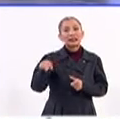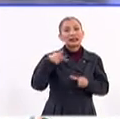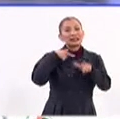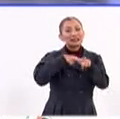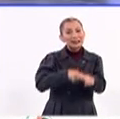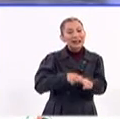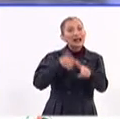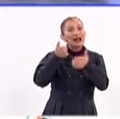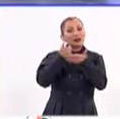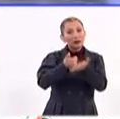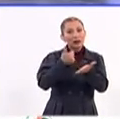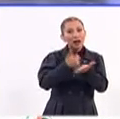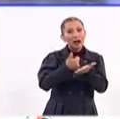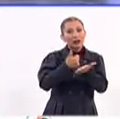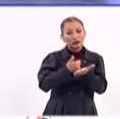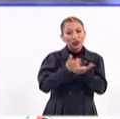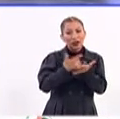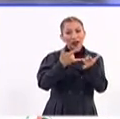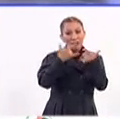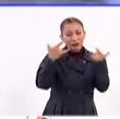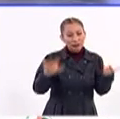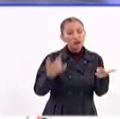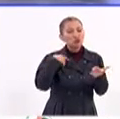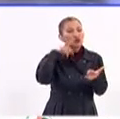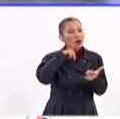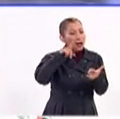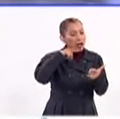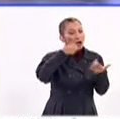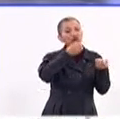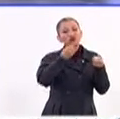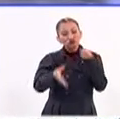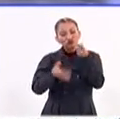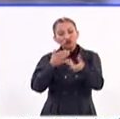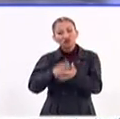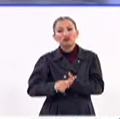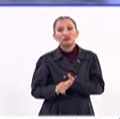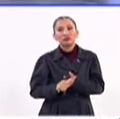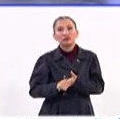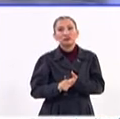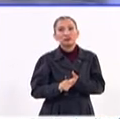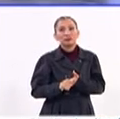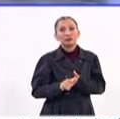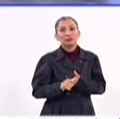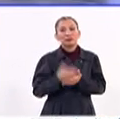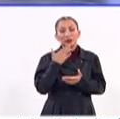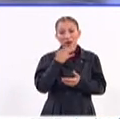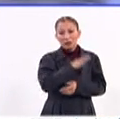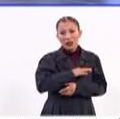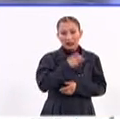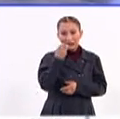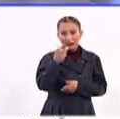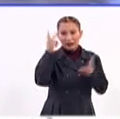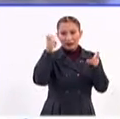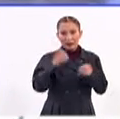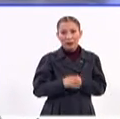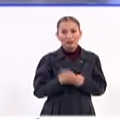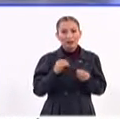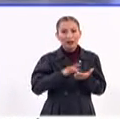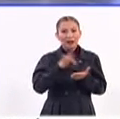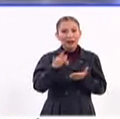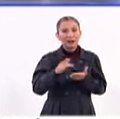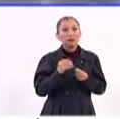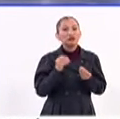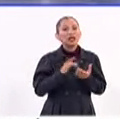siguen contribuyendo. Hay que recordar, en la historia tenemos mujeres que han contribuido. Pues enhorabuena. Claro. Enhorabuena en ese sentido. Muchas